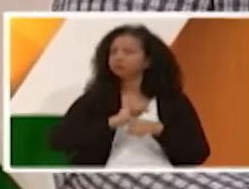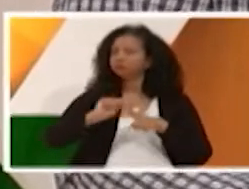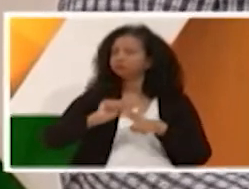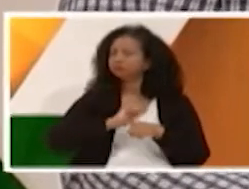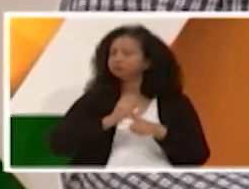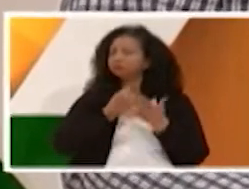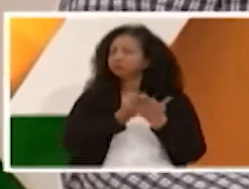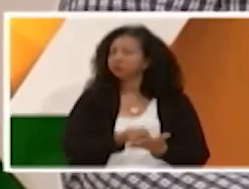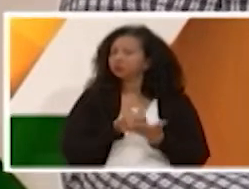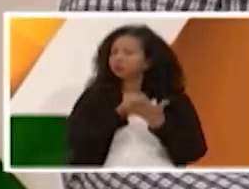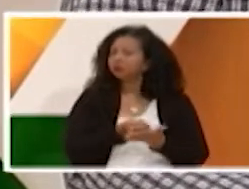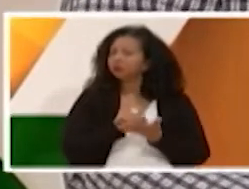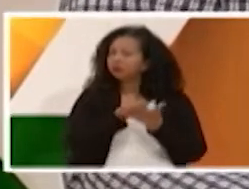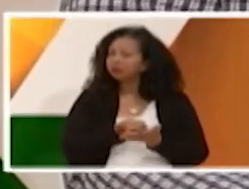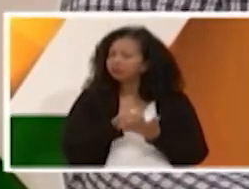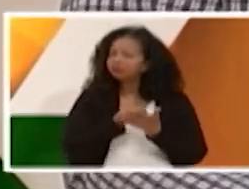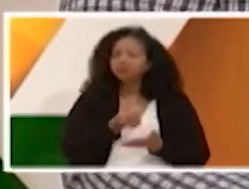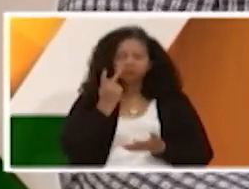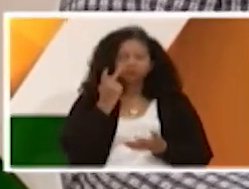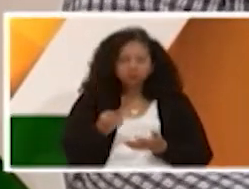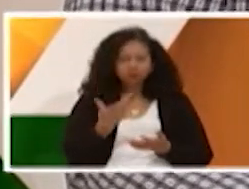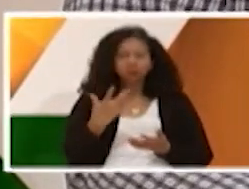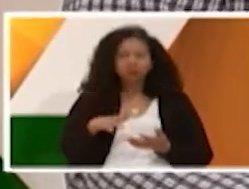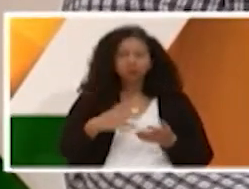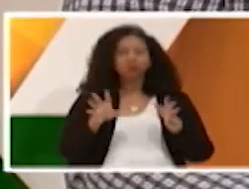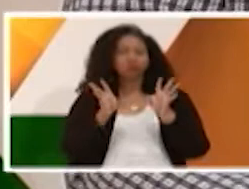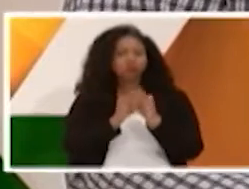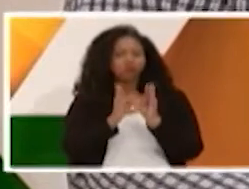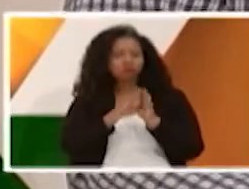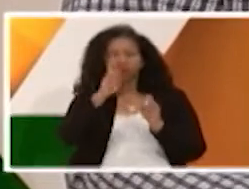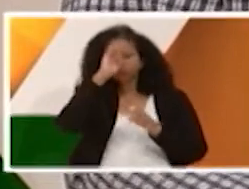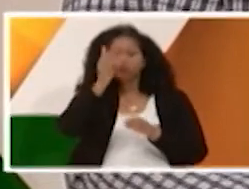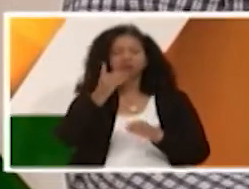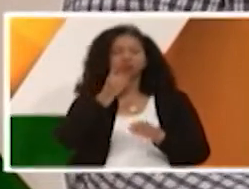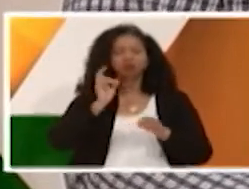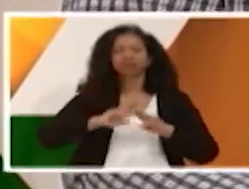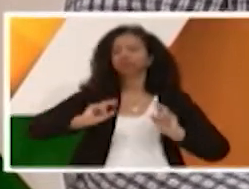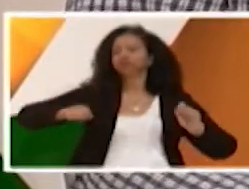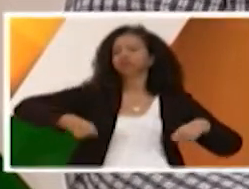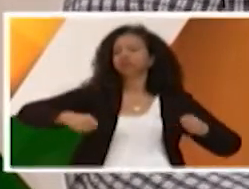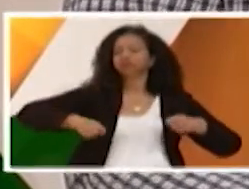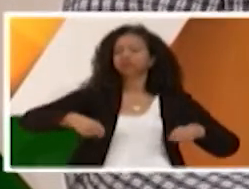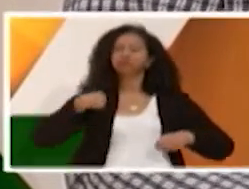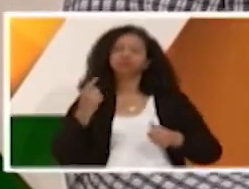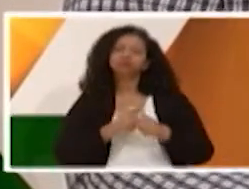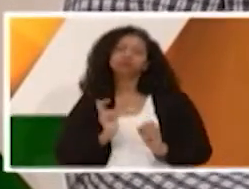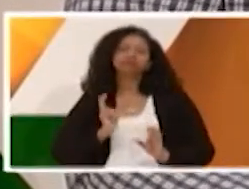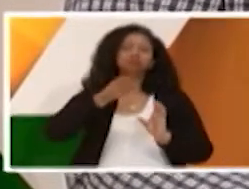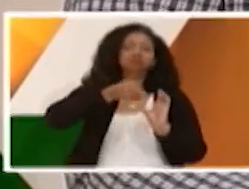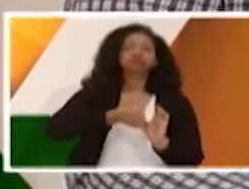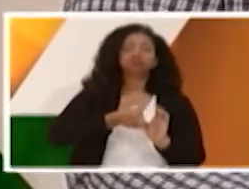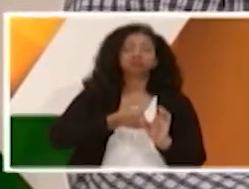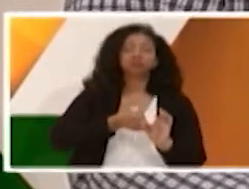Club Dominicano sobre Silla de Ruedas, que ahí fue el primer club que yo asistí y estuve ahí por más